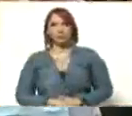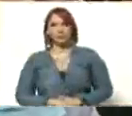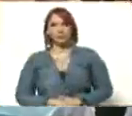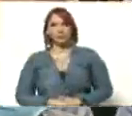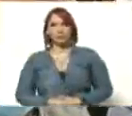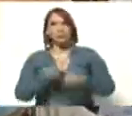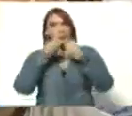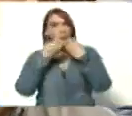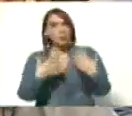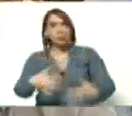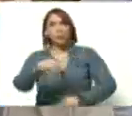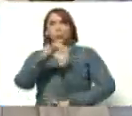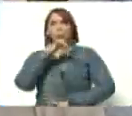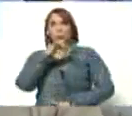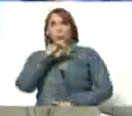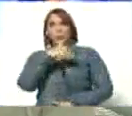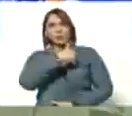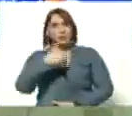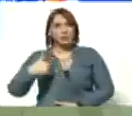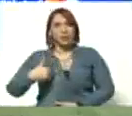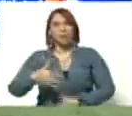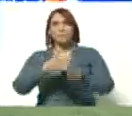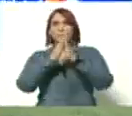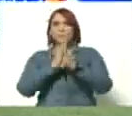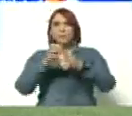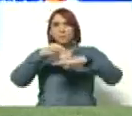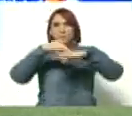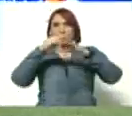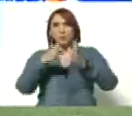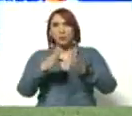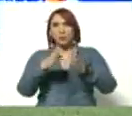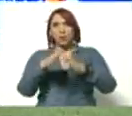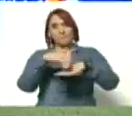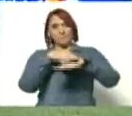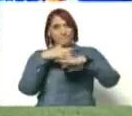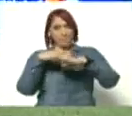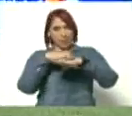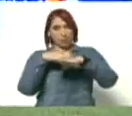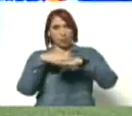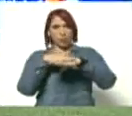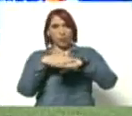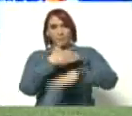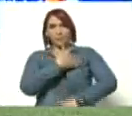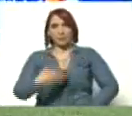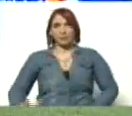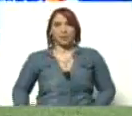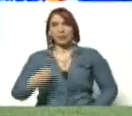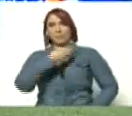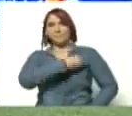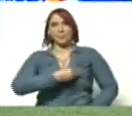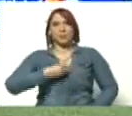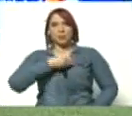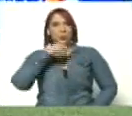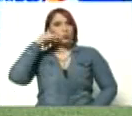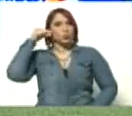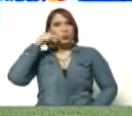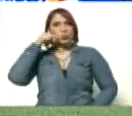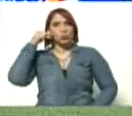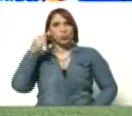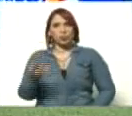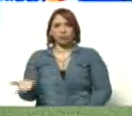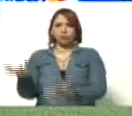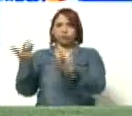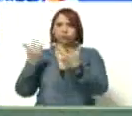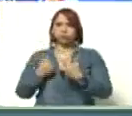buenas noticias. Yo quisiera que la ministra y la presidenta de la Misión Sucre nos diera detalles de